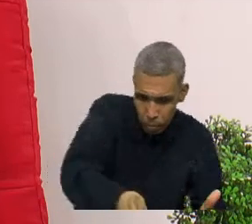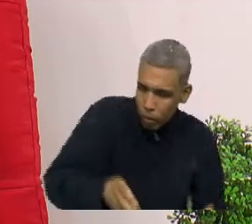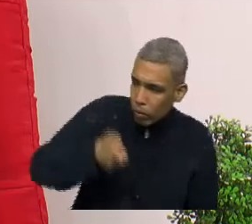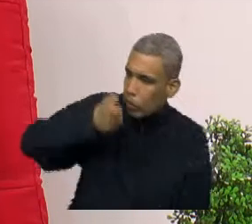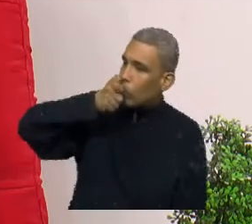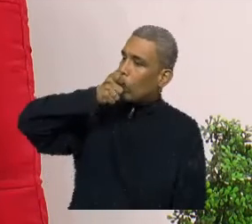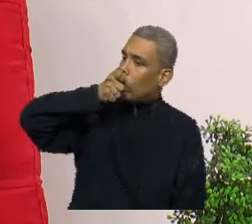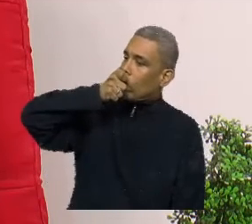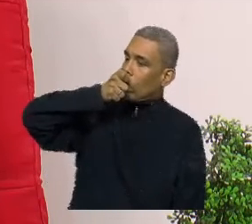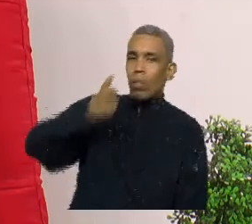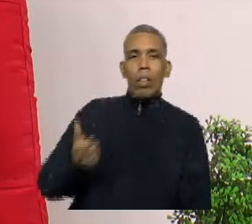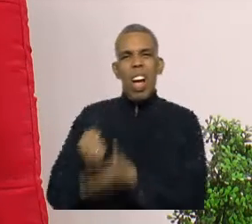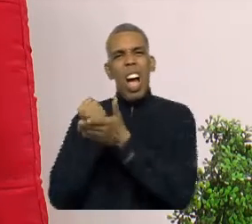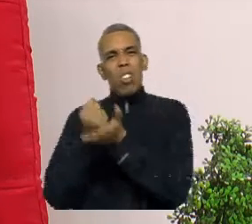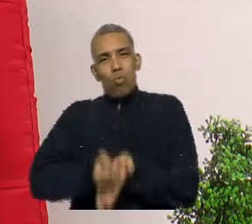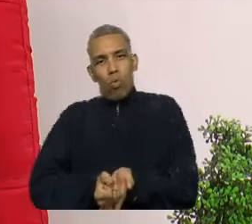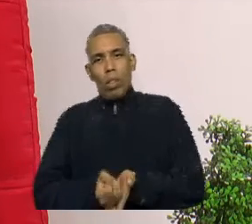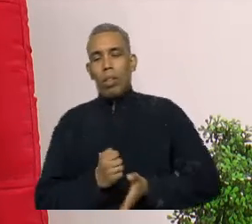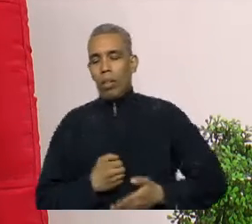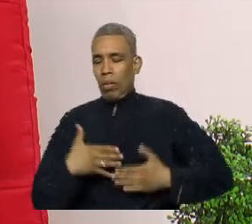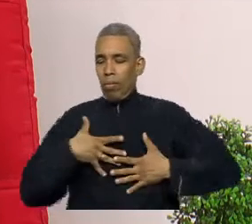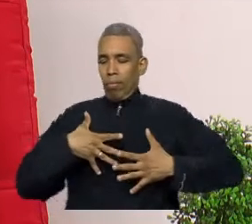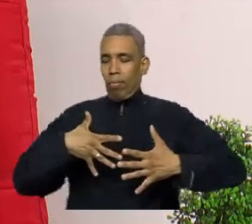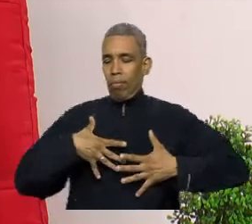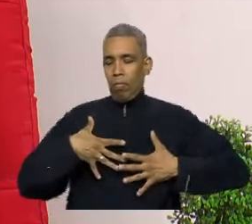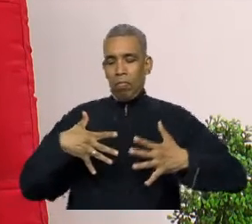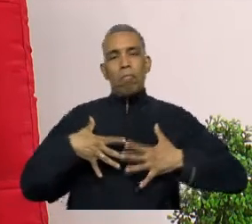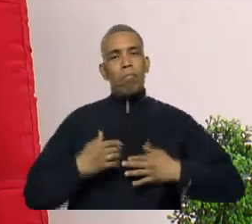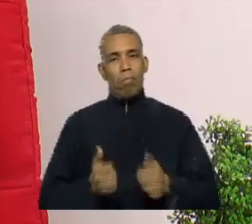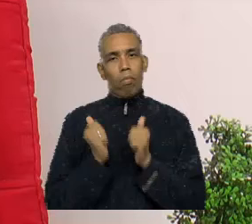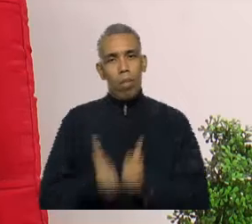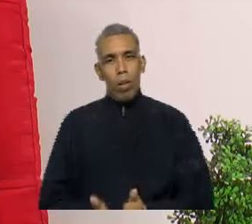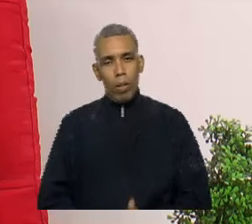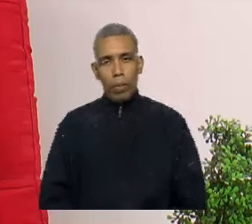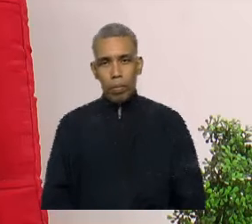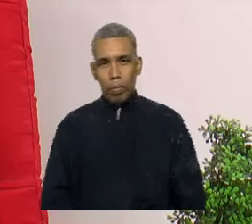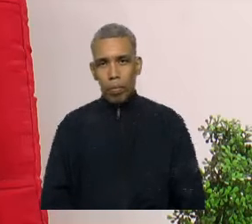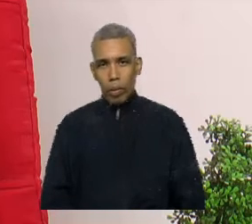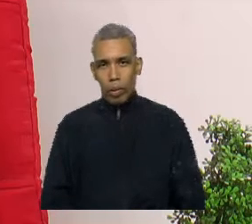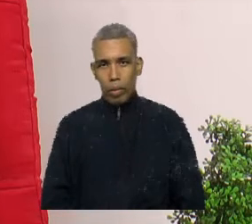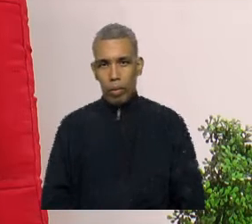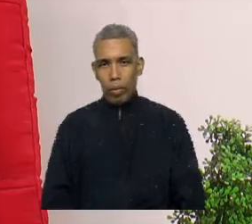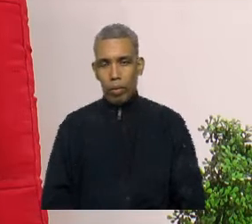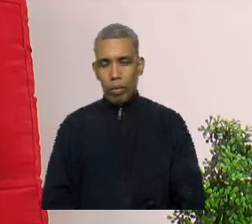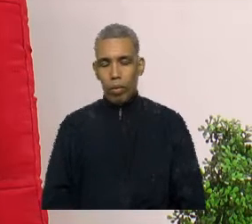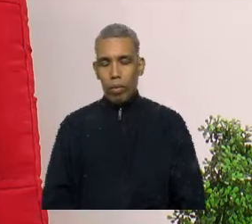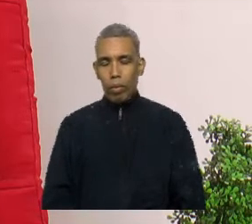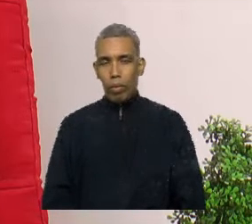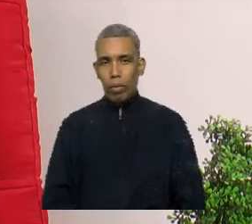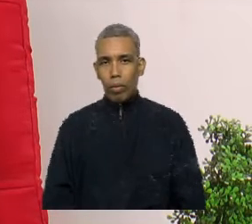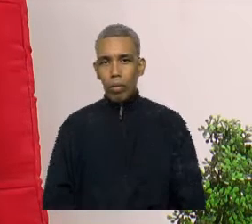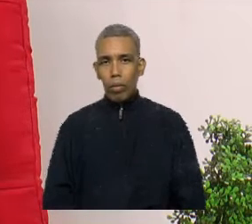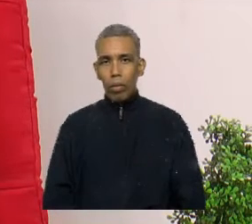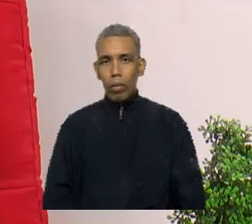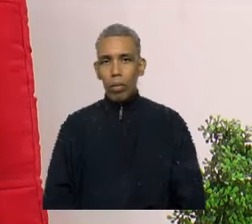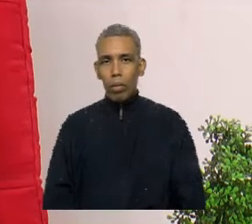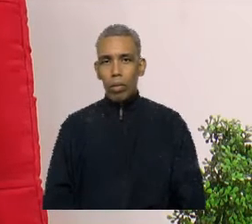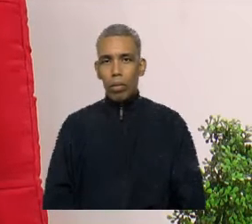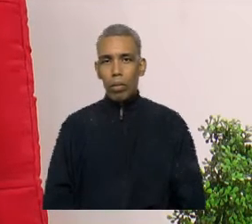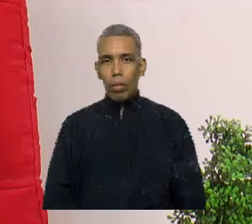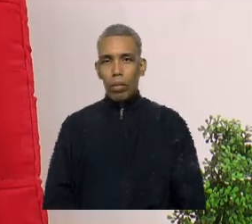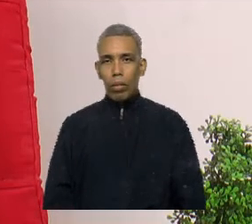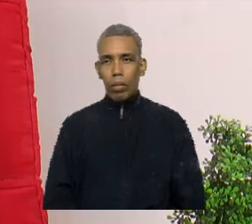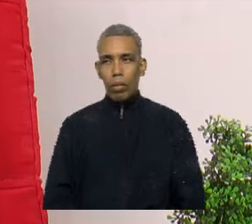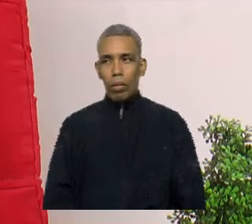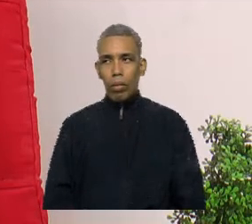en que el niño tiene esta crisis, entonces los músculos que están rodeando el bronquio se contraen. Para eso hay